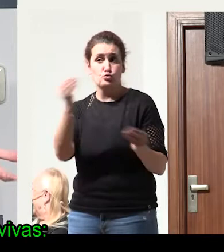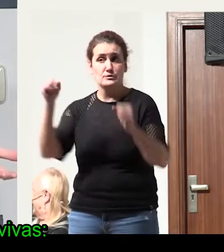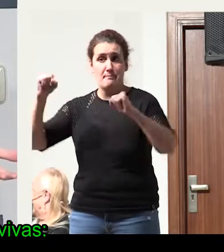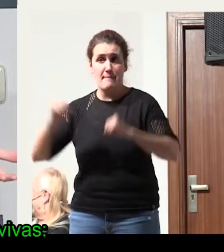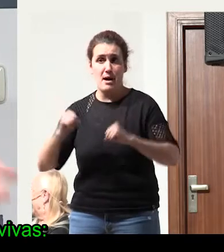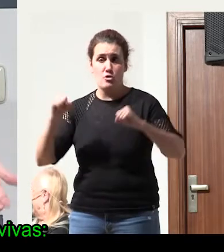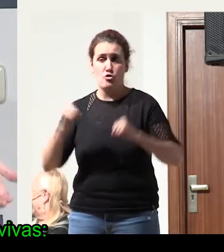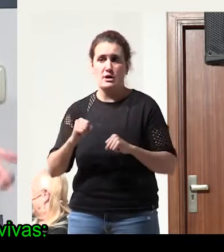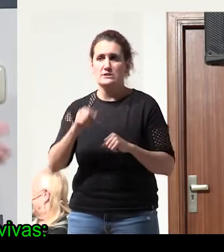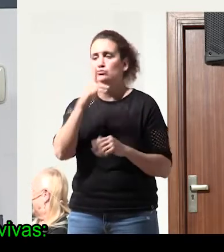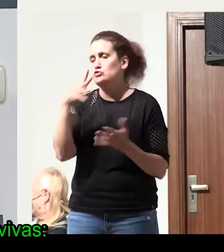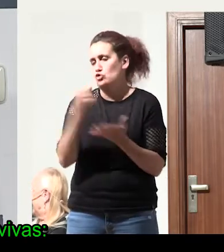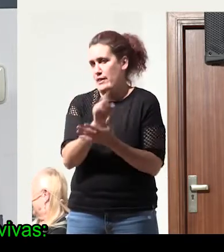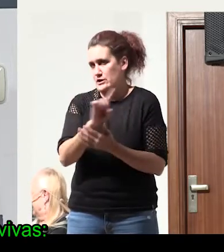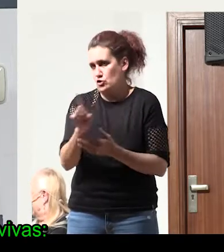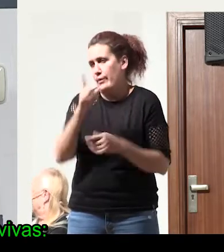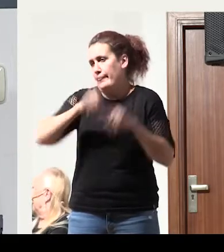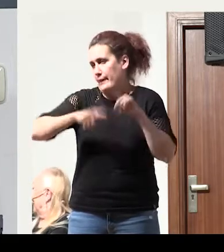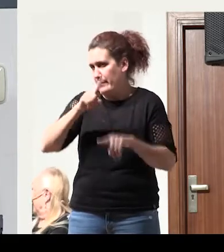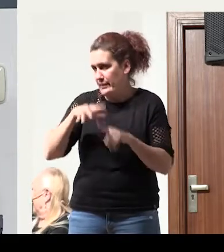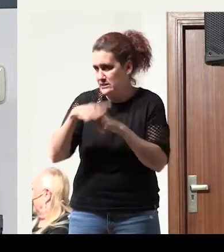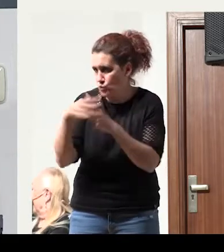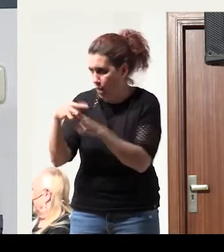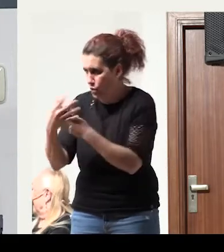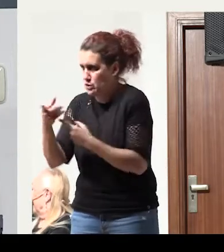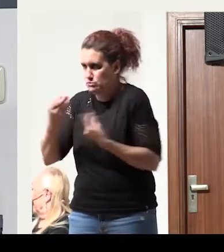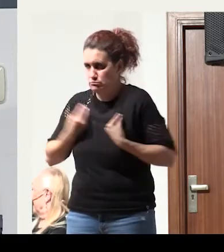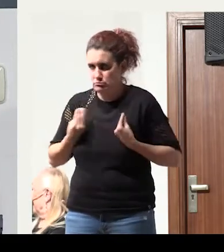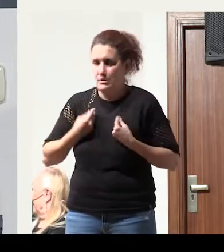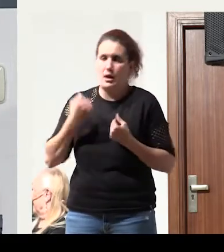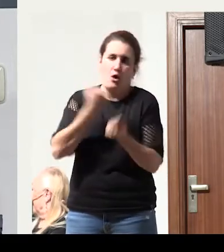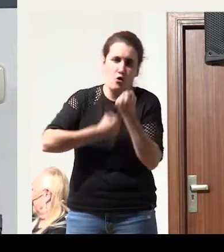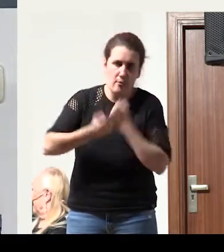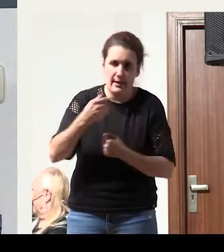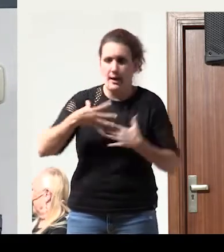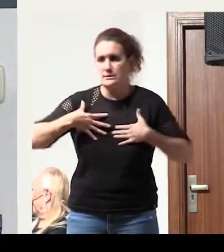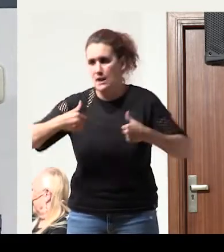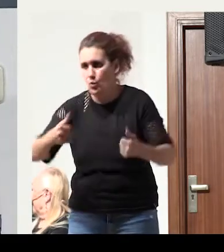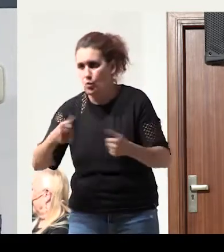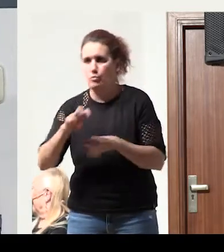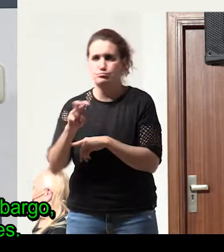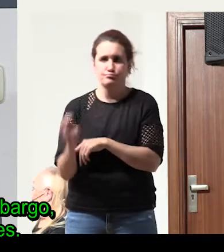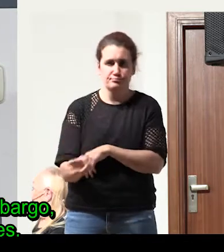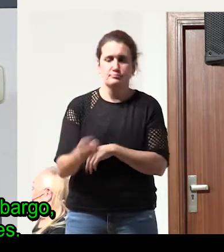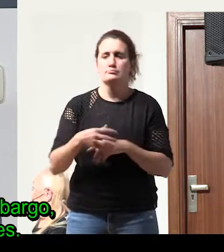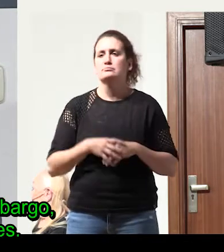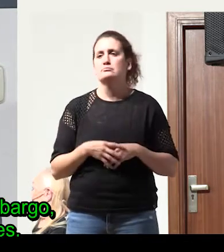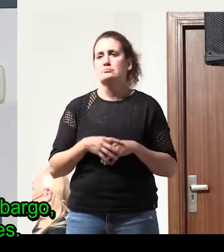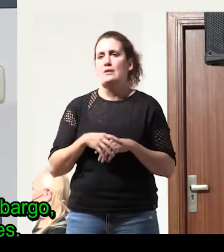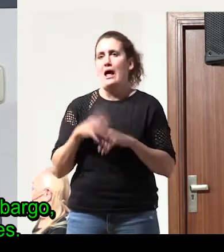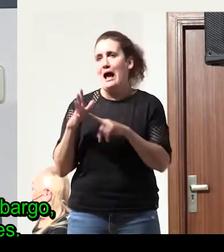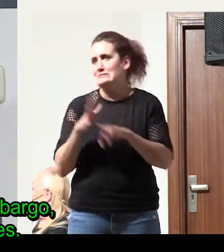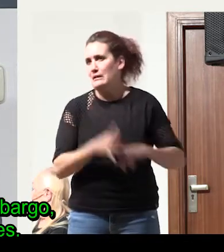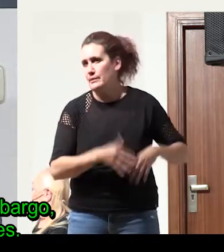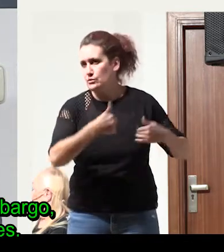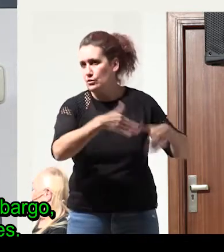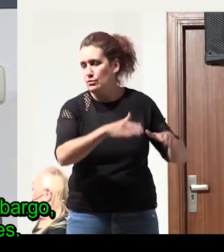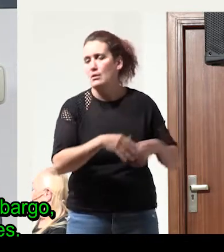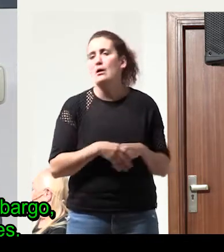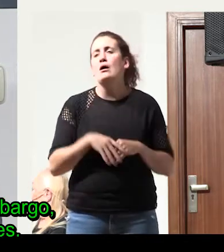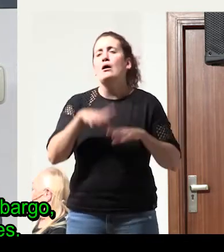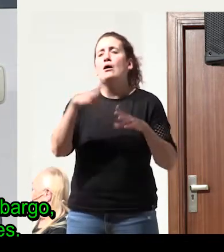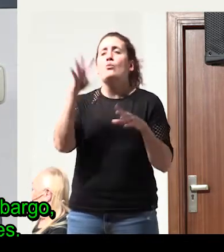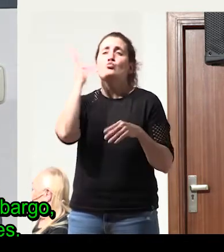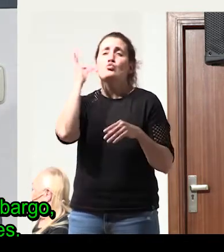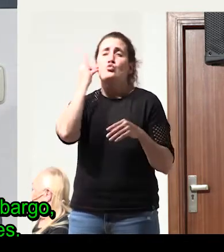depende, ya digo, de las circunstancias en las que vivas, económicas, de salud, de todo, de aislamiento, muchas mujeres mayores, sin embargo, dicen